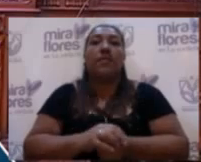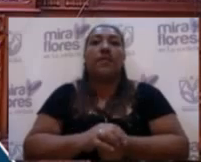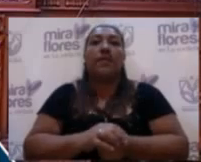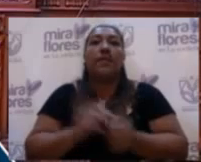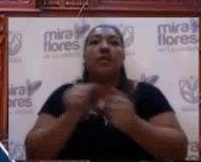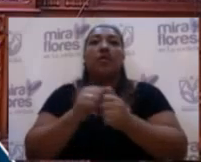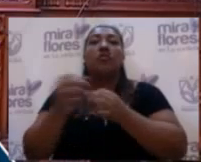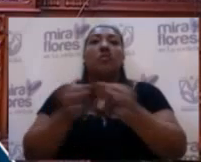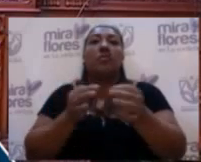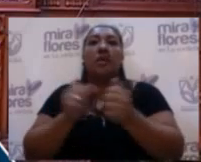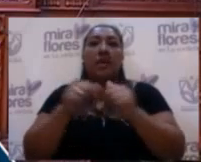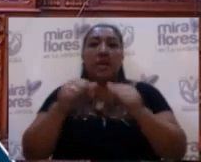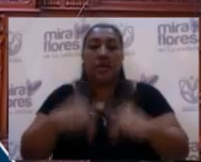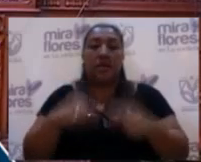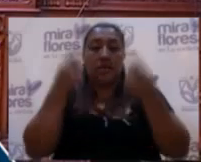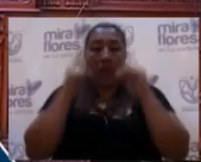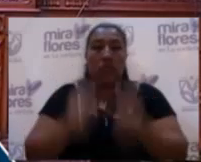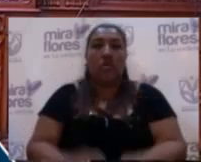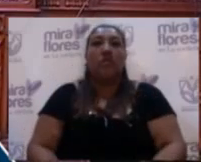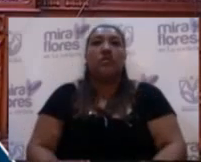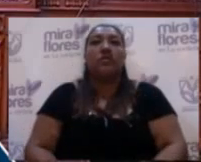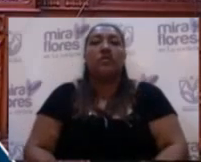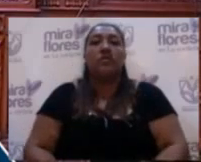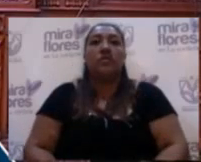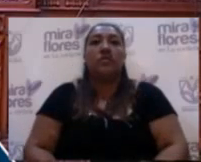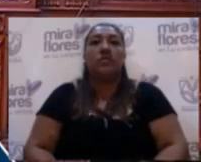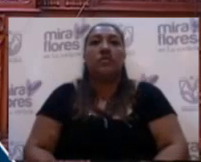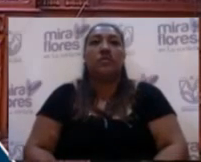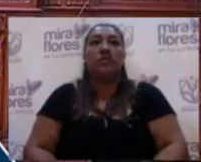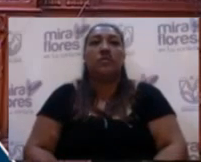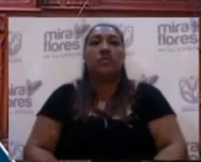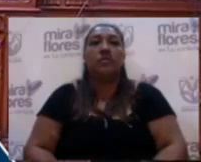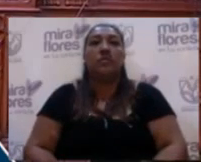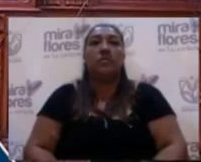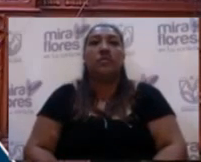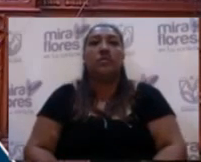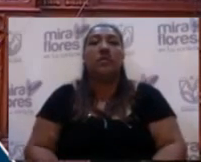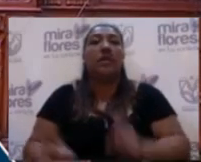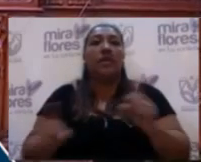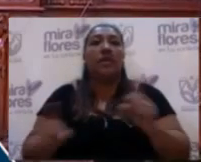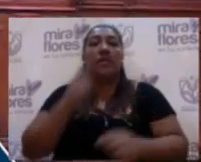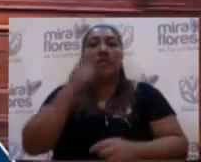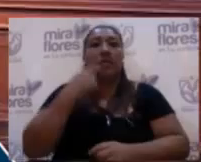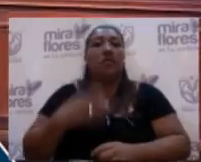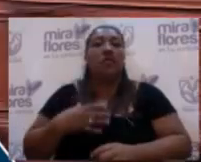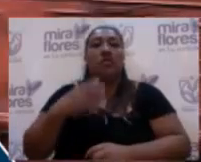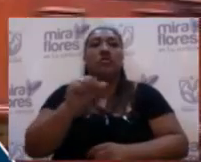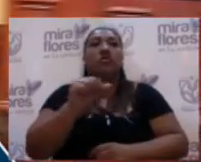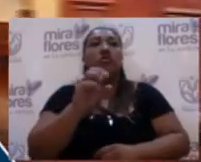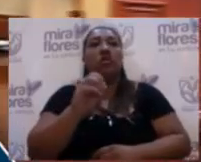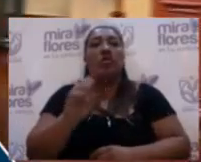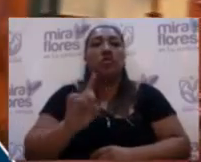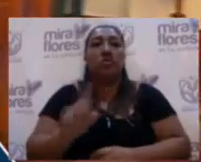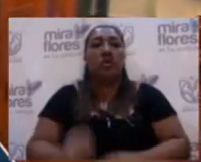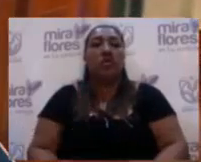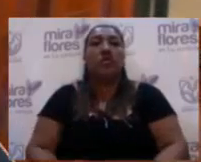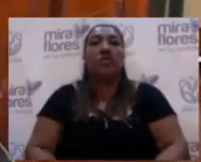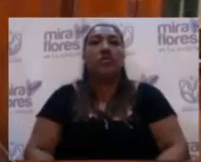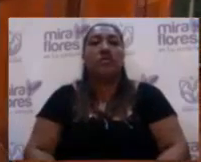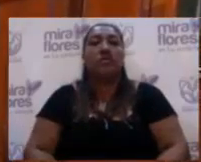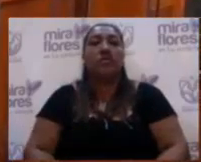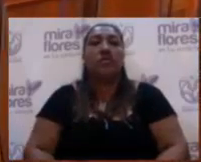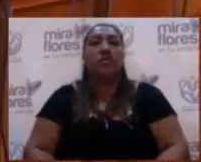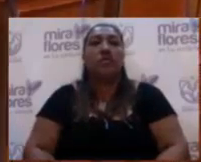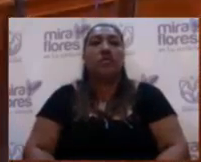consideraciones expuestas en el presente acuerdo. Al debate. Señor Sousa, tiene el uso de la palabra. Gracias.